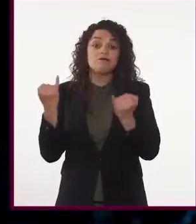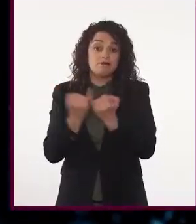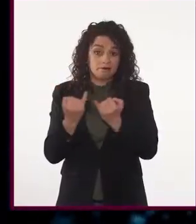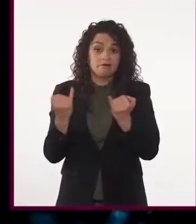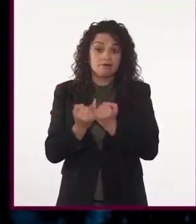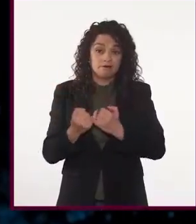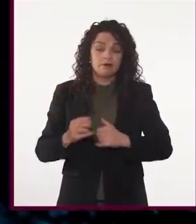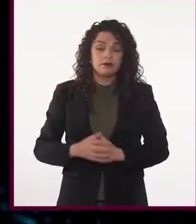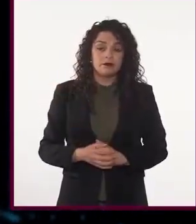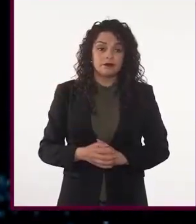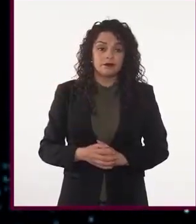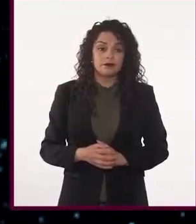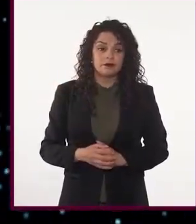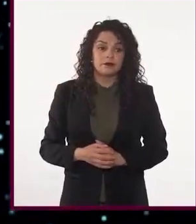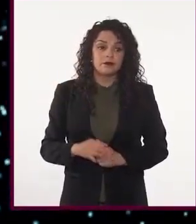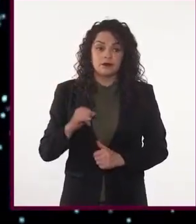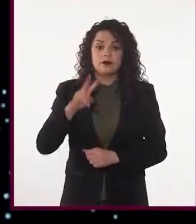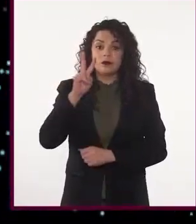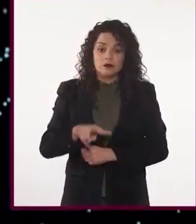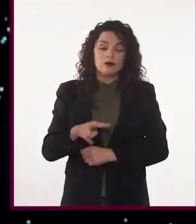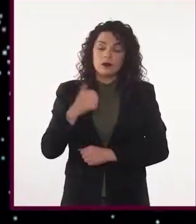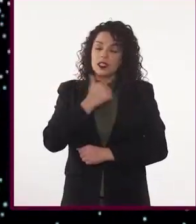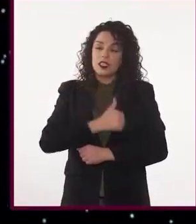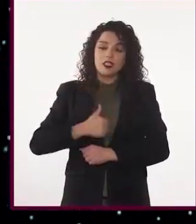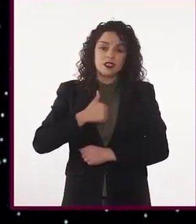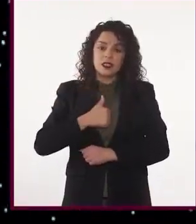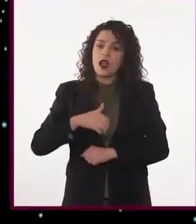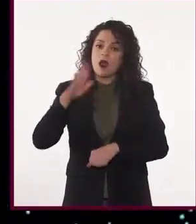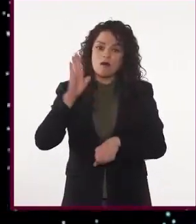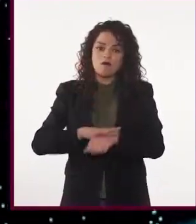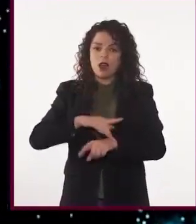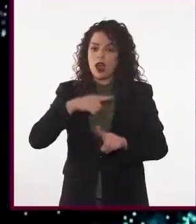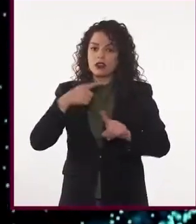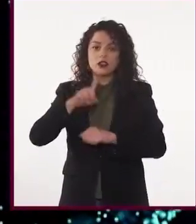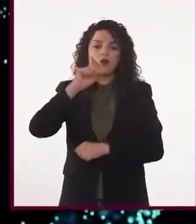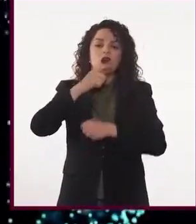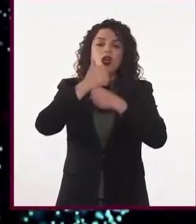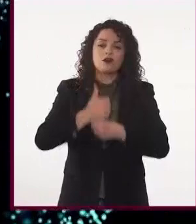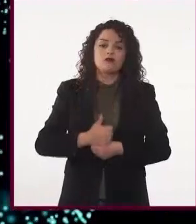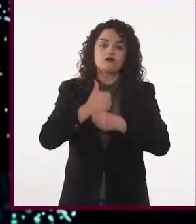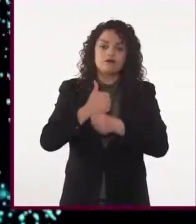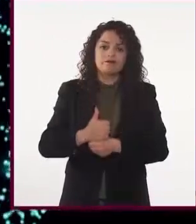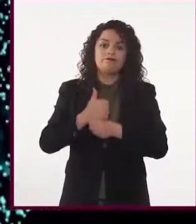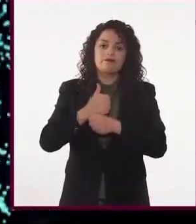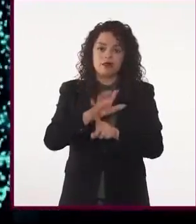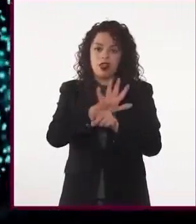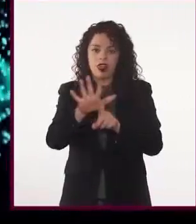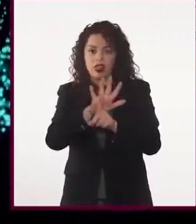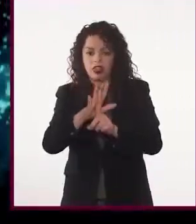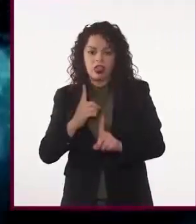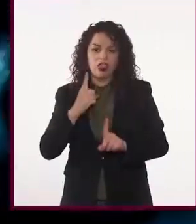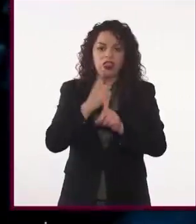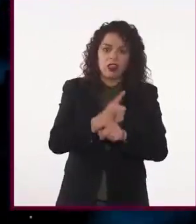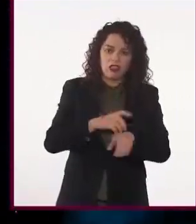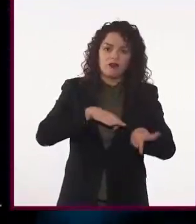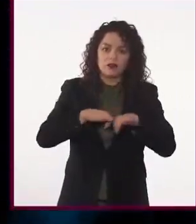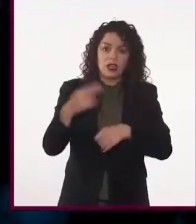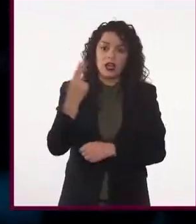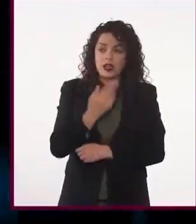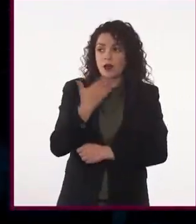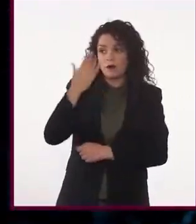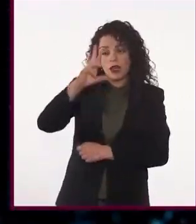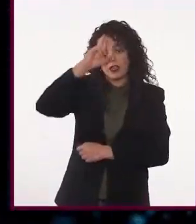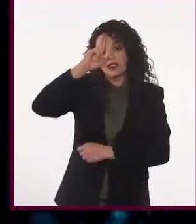hacia el hombre. Lamentablemente, es más común que una mujer sufra de acoso laboral y tenga que exigir respeto a su